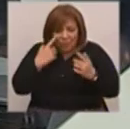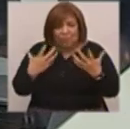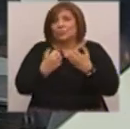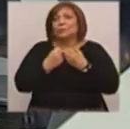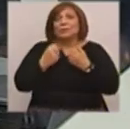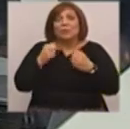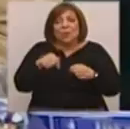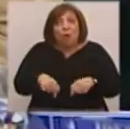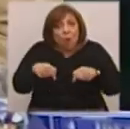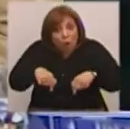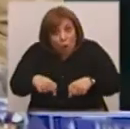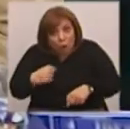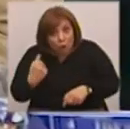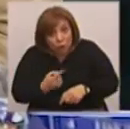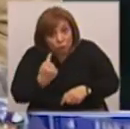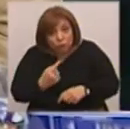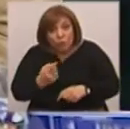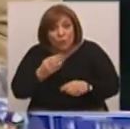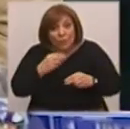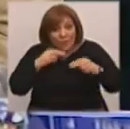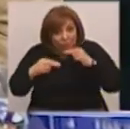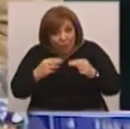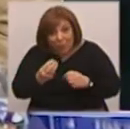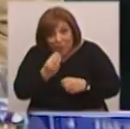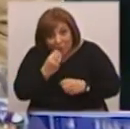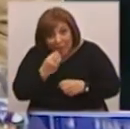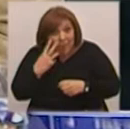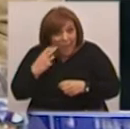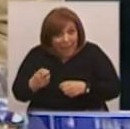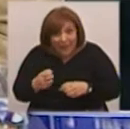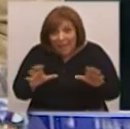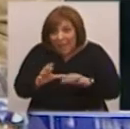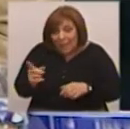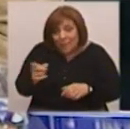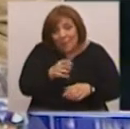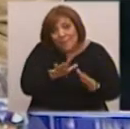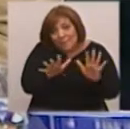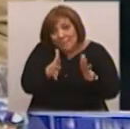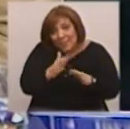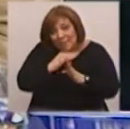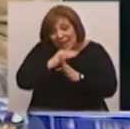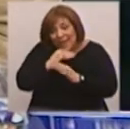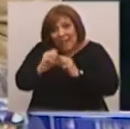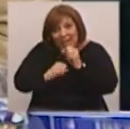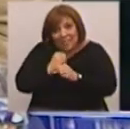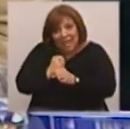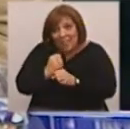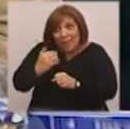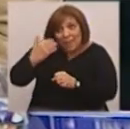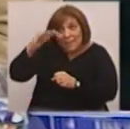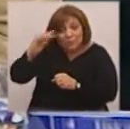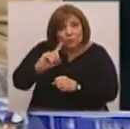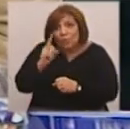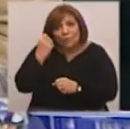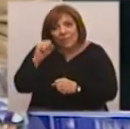de, ¿no? hoy nosotros en la gastronomía, el caso de los bares, que tienen empleados de mediana edad hacia arriba, no faltan ellos. El